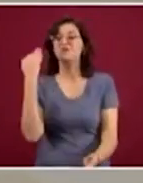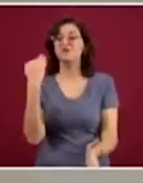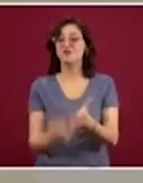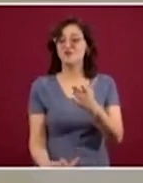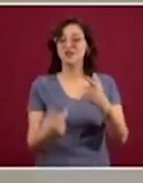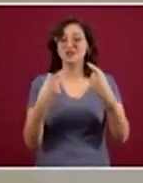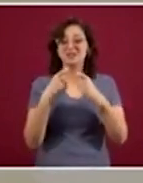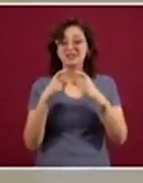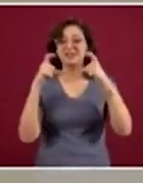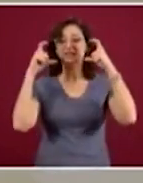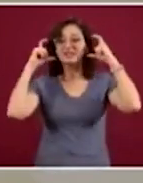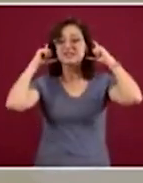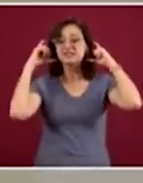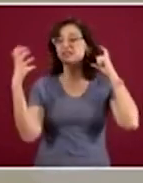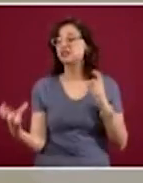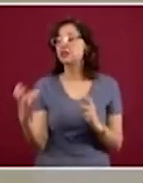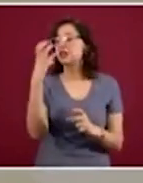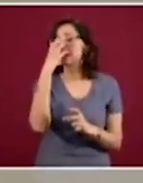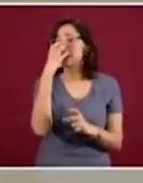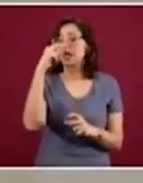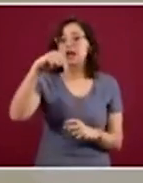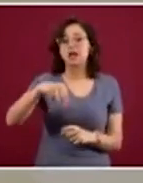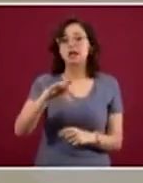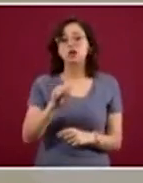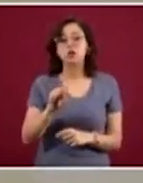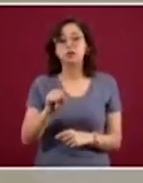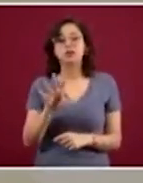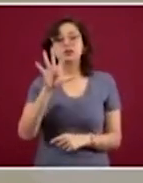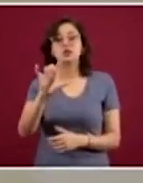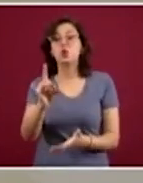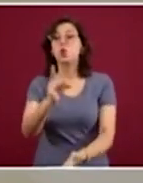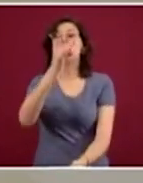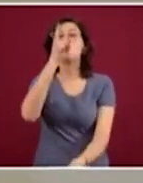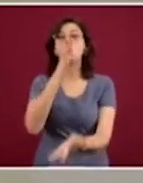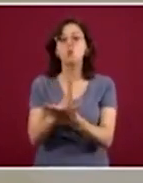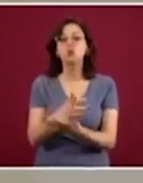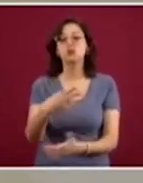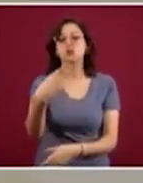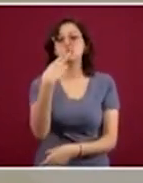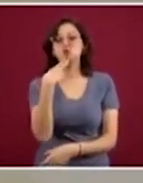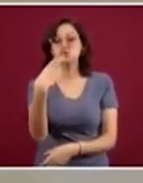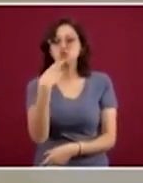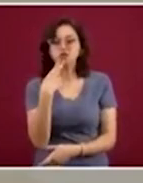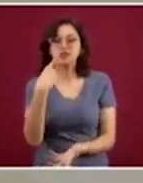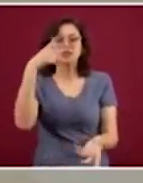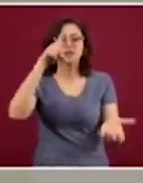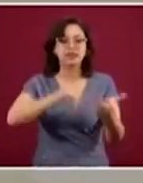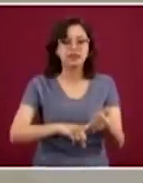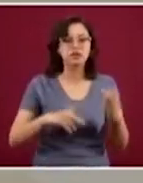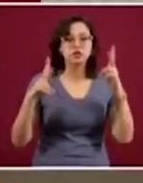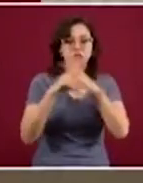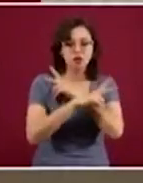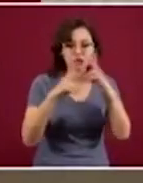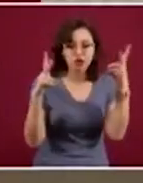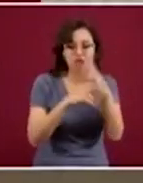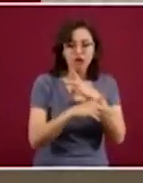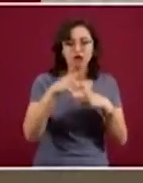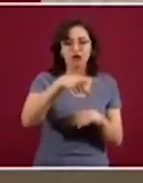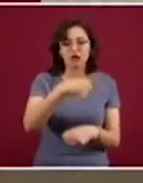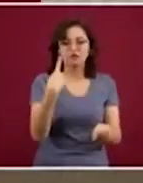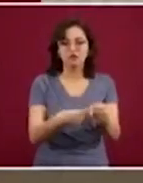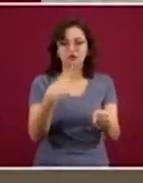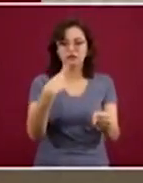que es el equipo que se utiliza para áreas específicas donde se generan aerosoles el resto